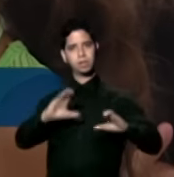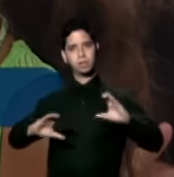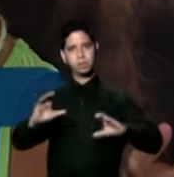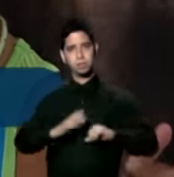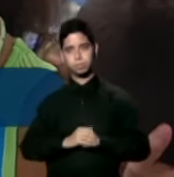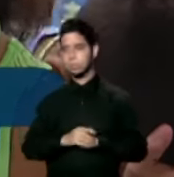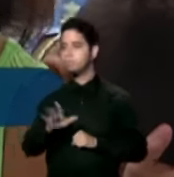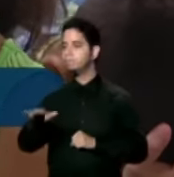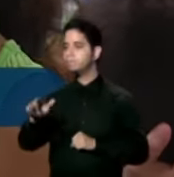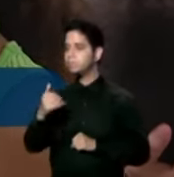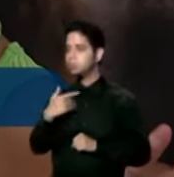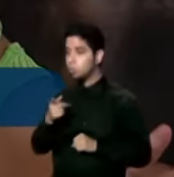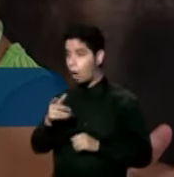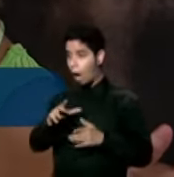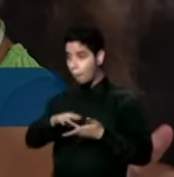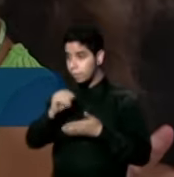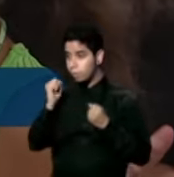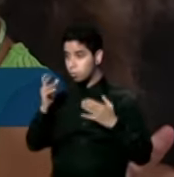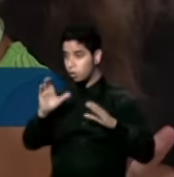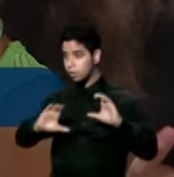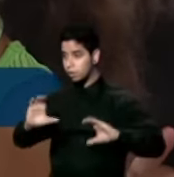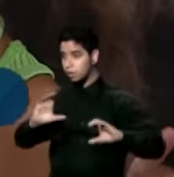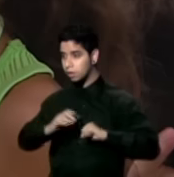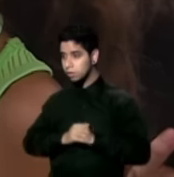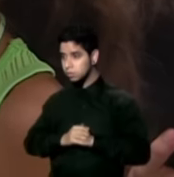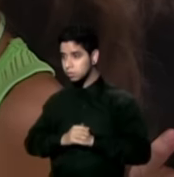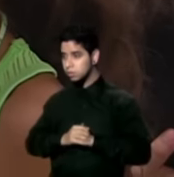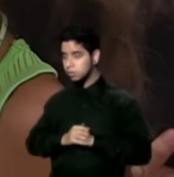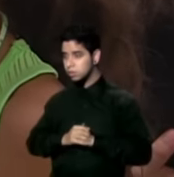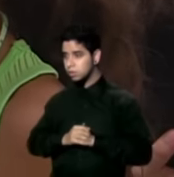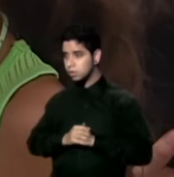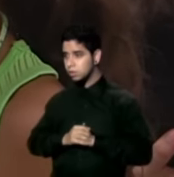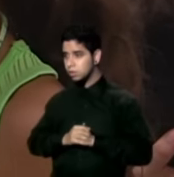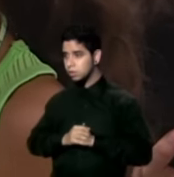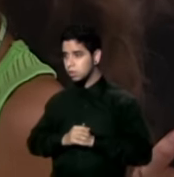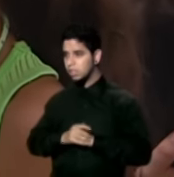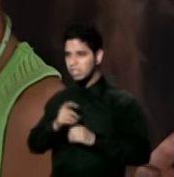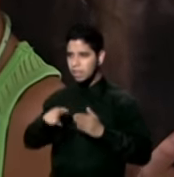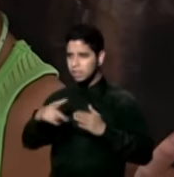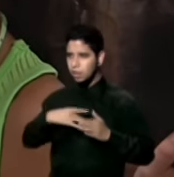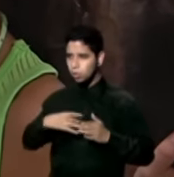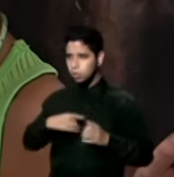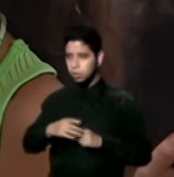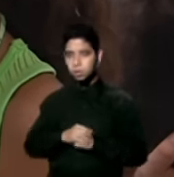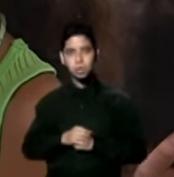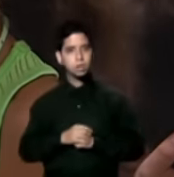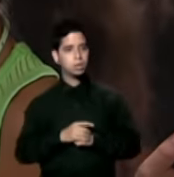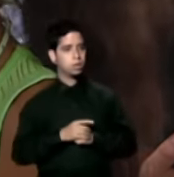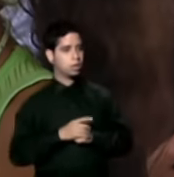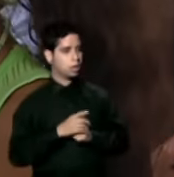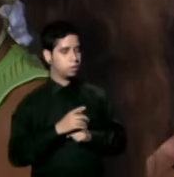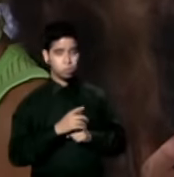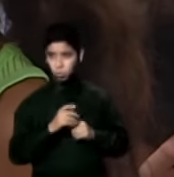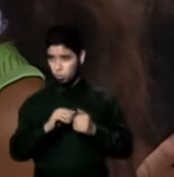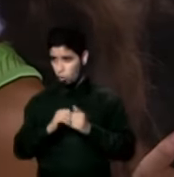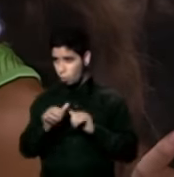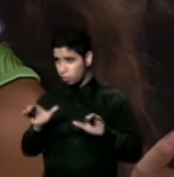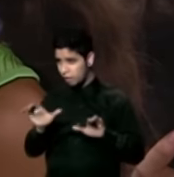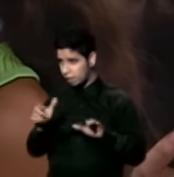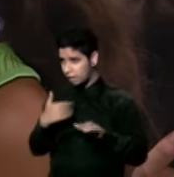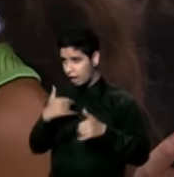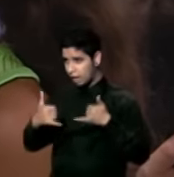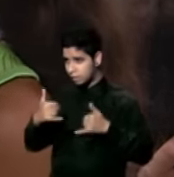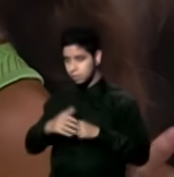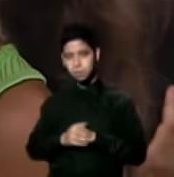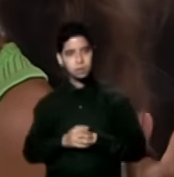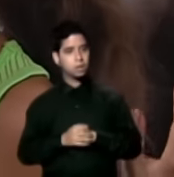gustó? Algo de la leche. ¿Sí? ¿Cómo se hace la leche? No, es que la leche, se echa la